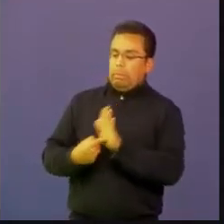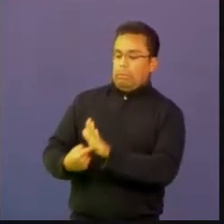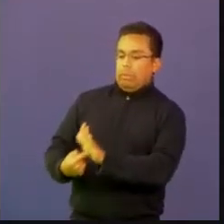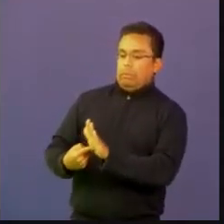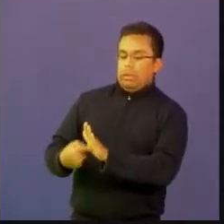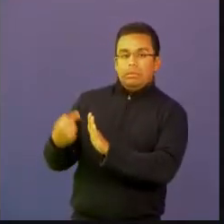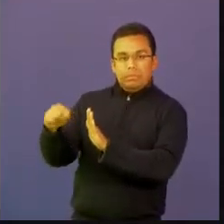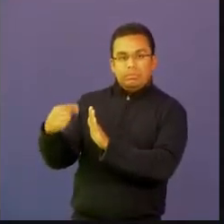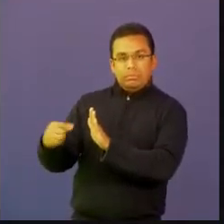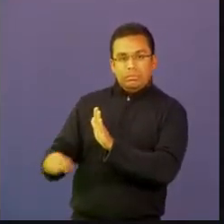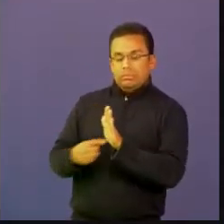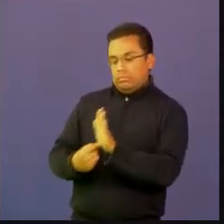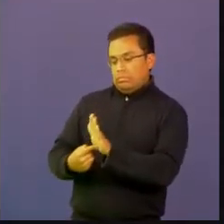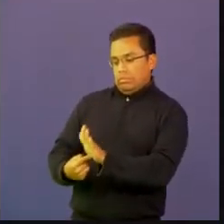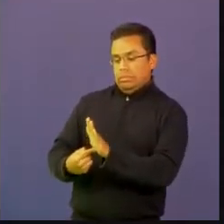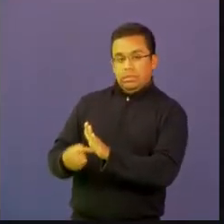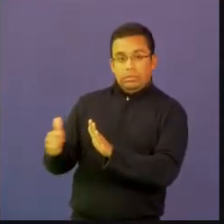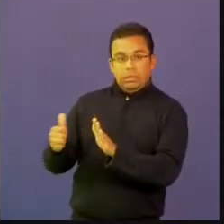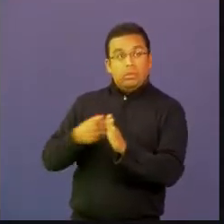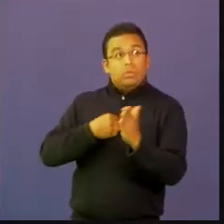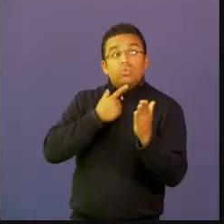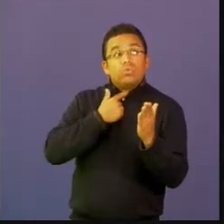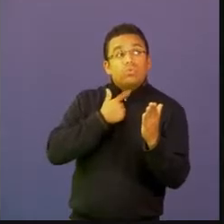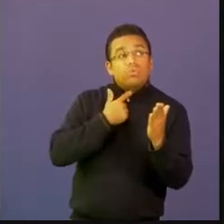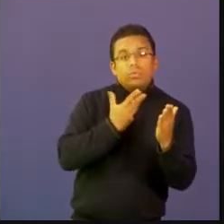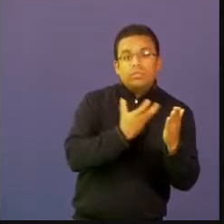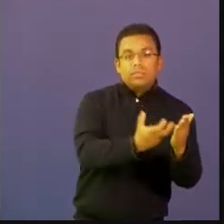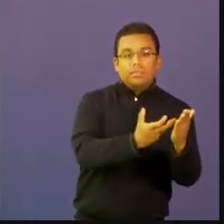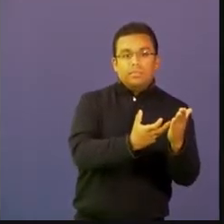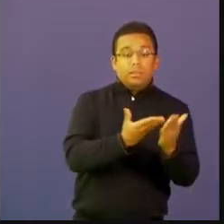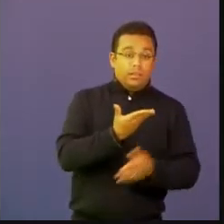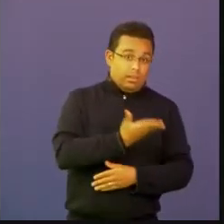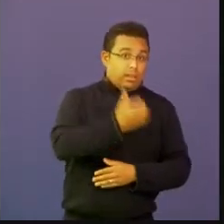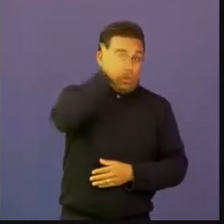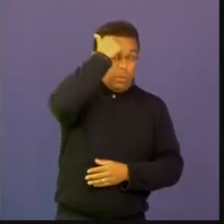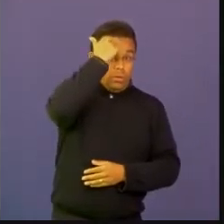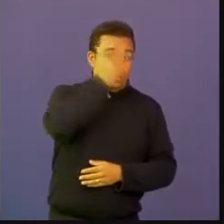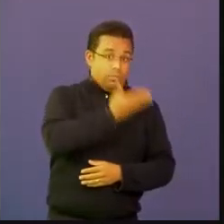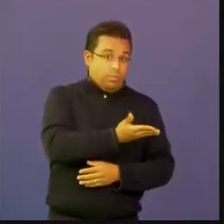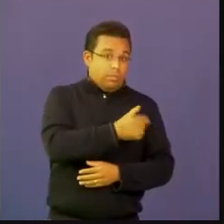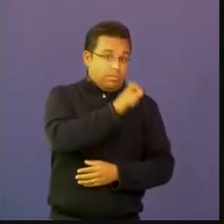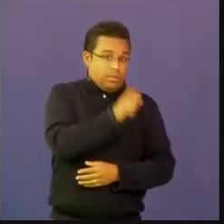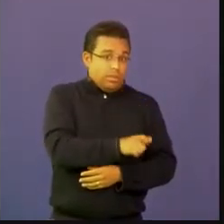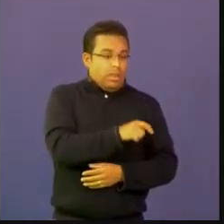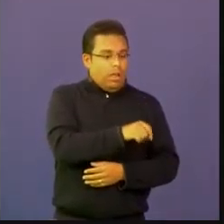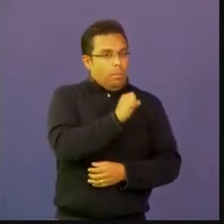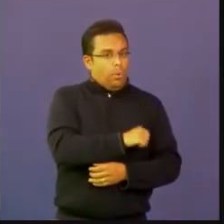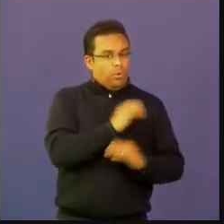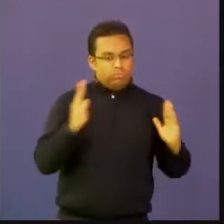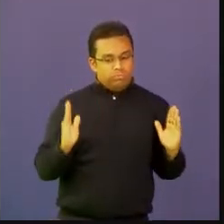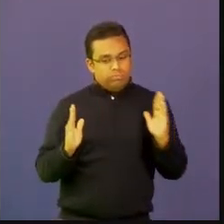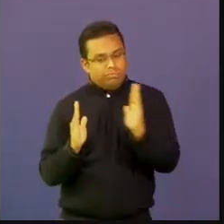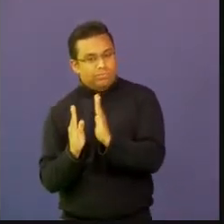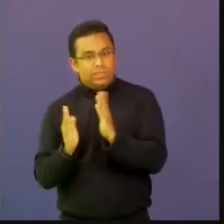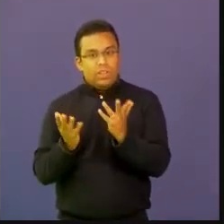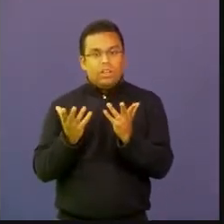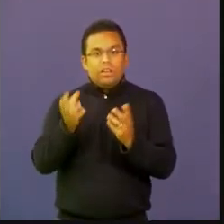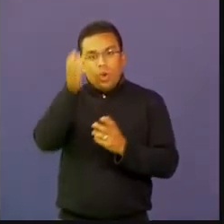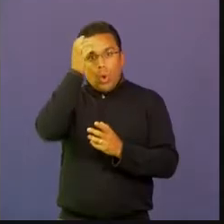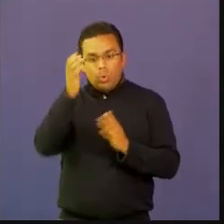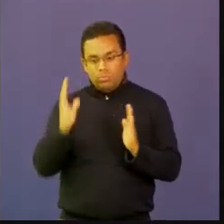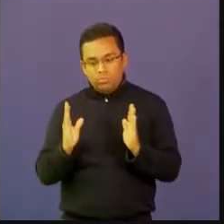conocer es que esta docente Jennifer puede acercar el conocimiento de sus estudiantes en un